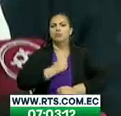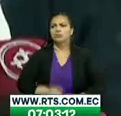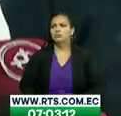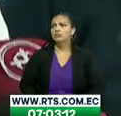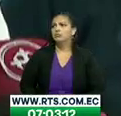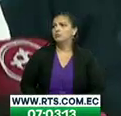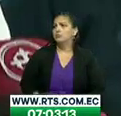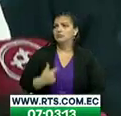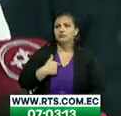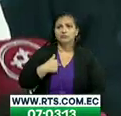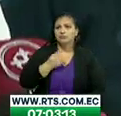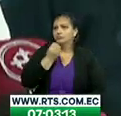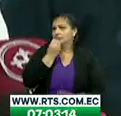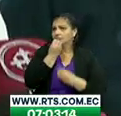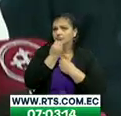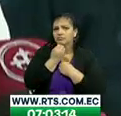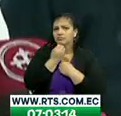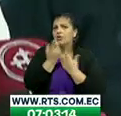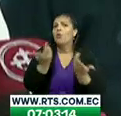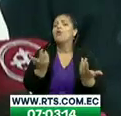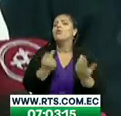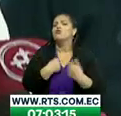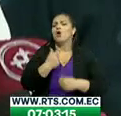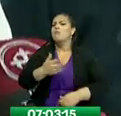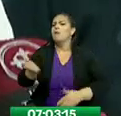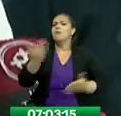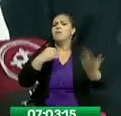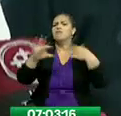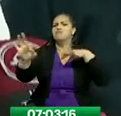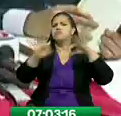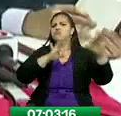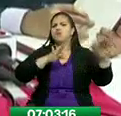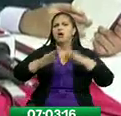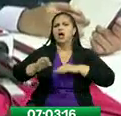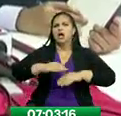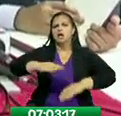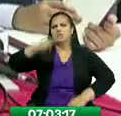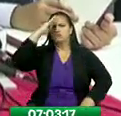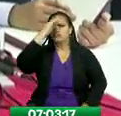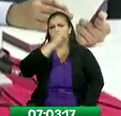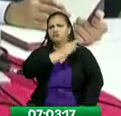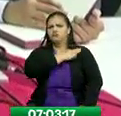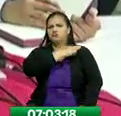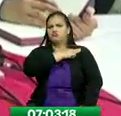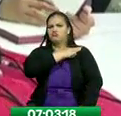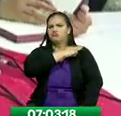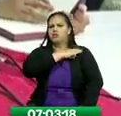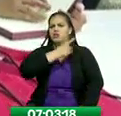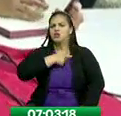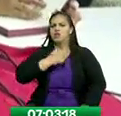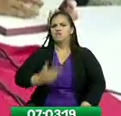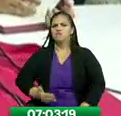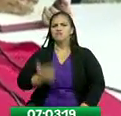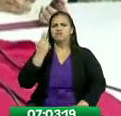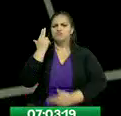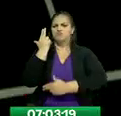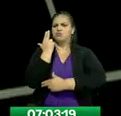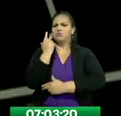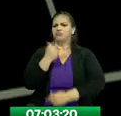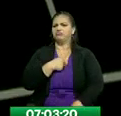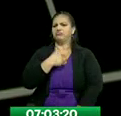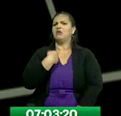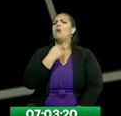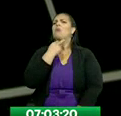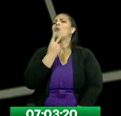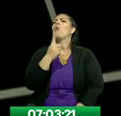ejército armado nunca dije ejército subversivo vargas aseguró que no ha cometido ningún delito que no se esconderá y que la